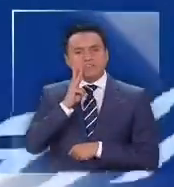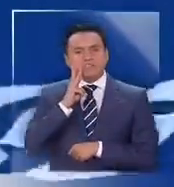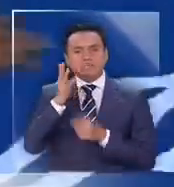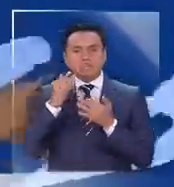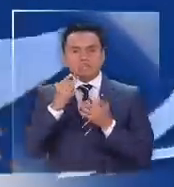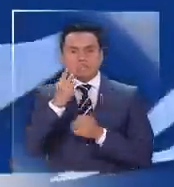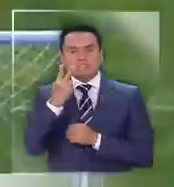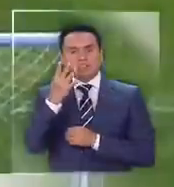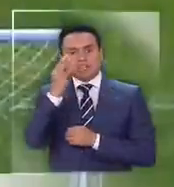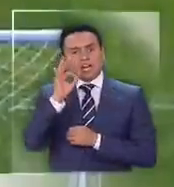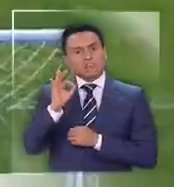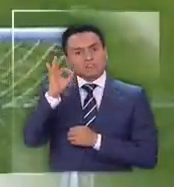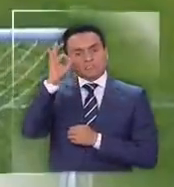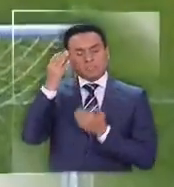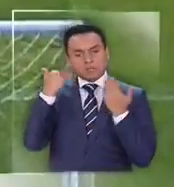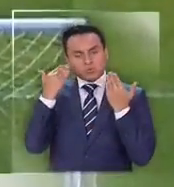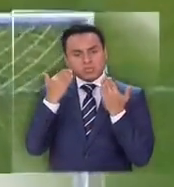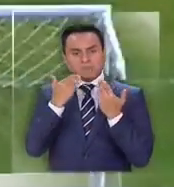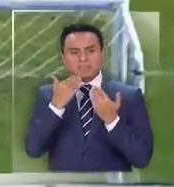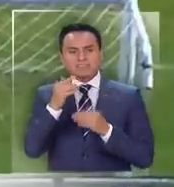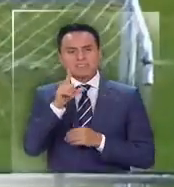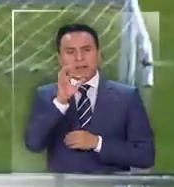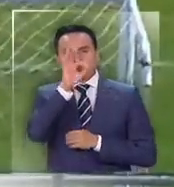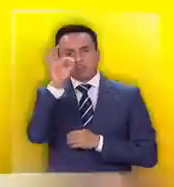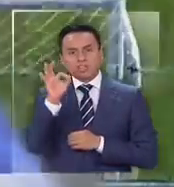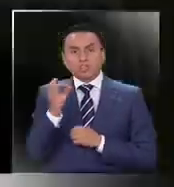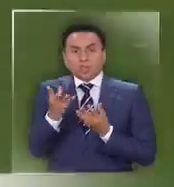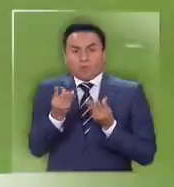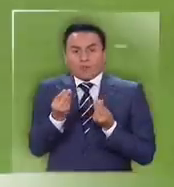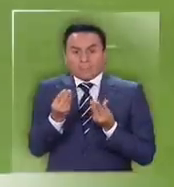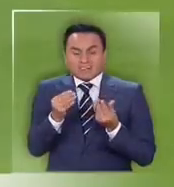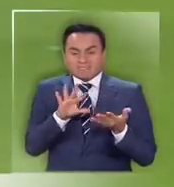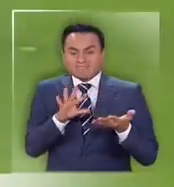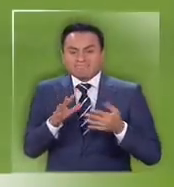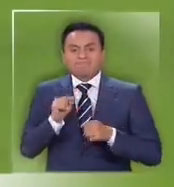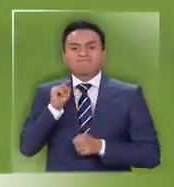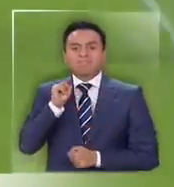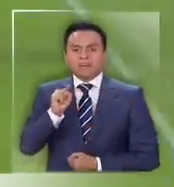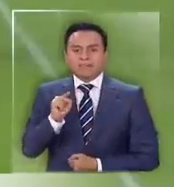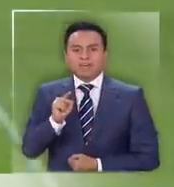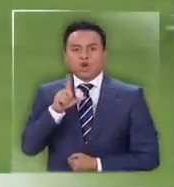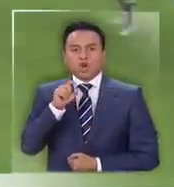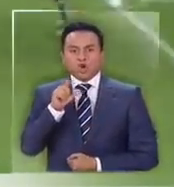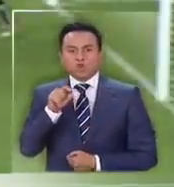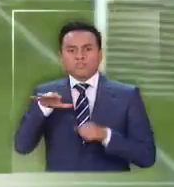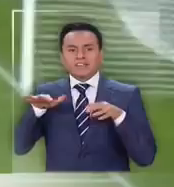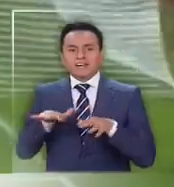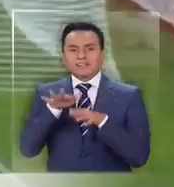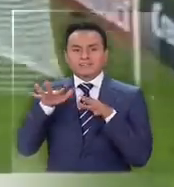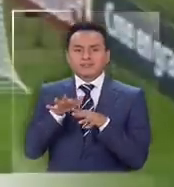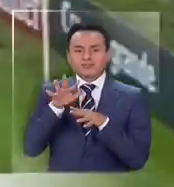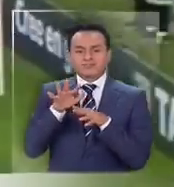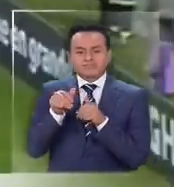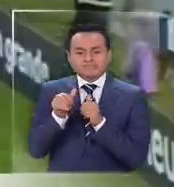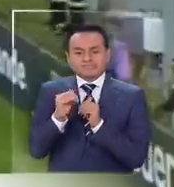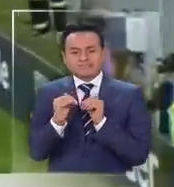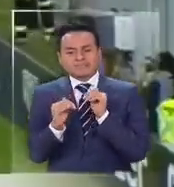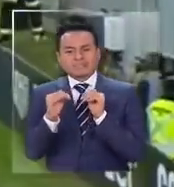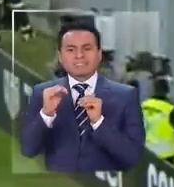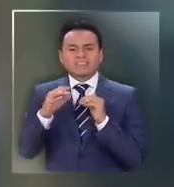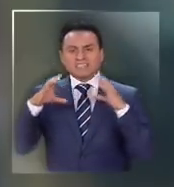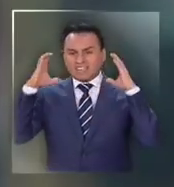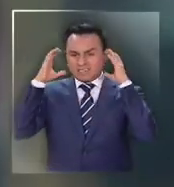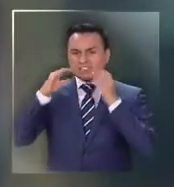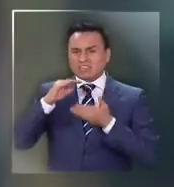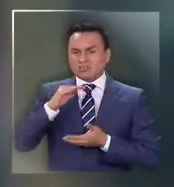esperan 23 grados de temperatura y cerca de un 70% de humedad. Ahí, Colo-Colo intentará iniciar su remontada en la